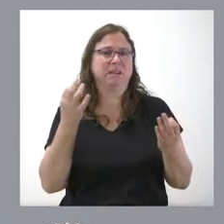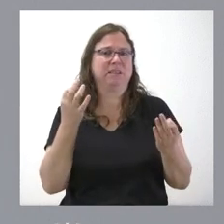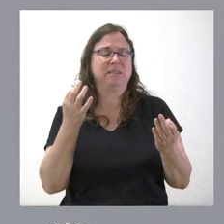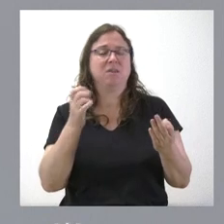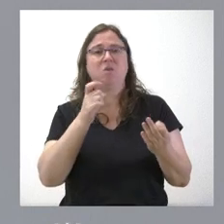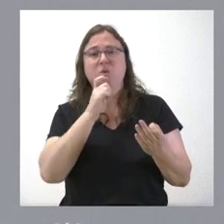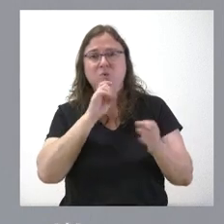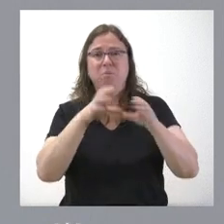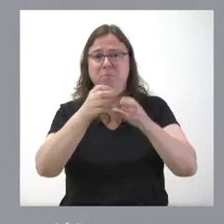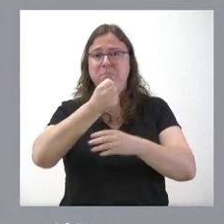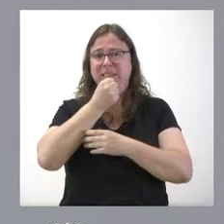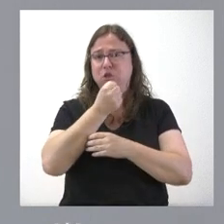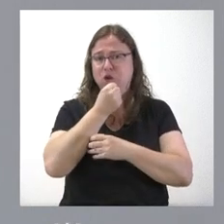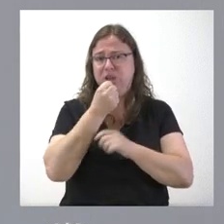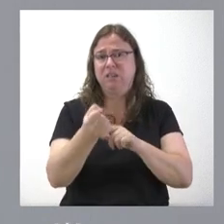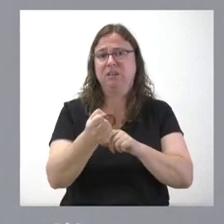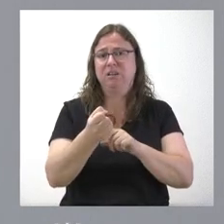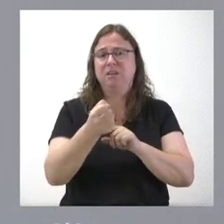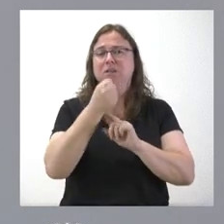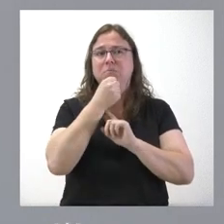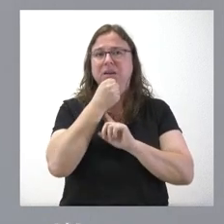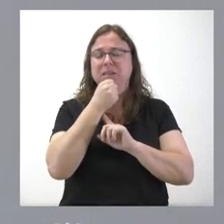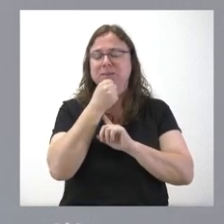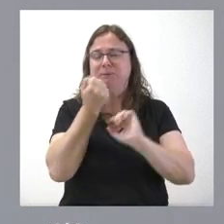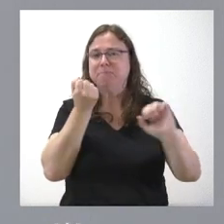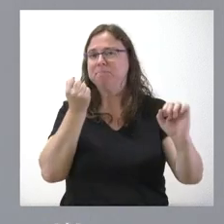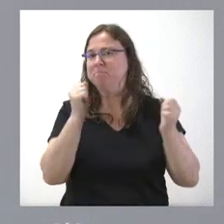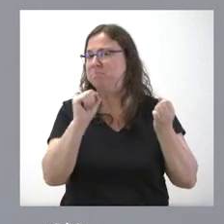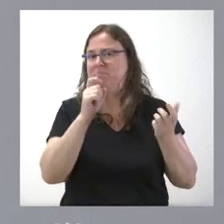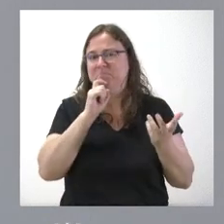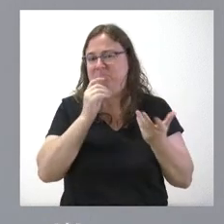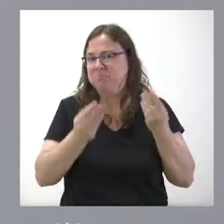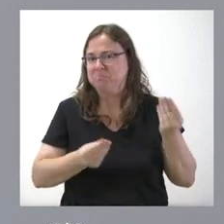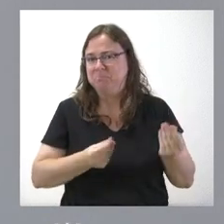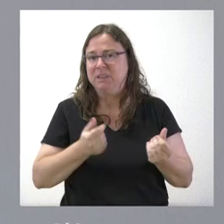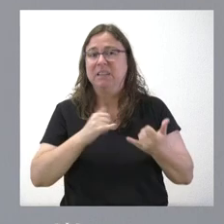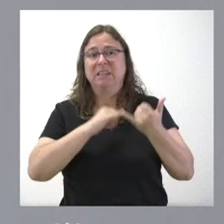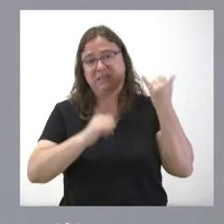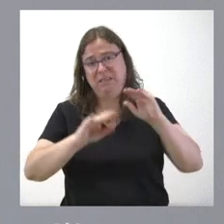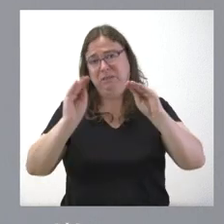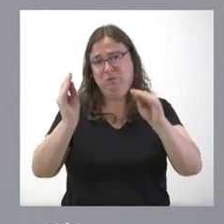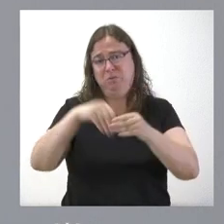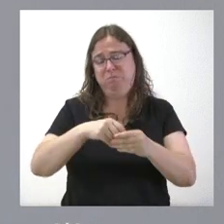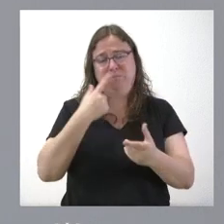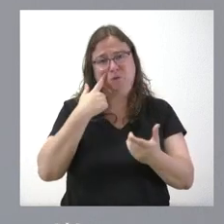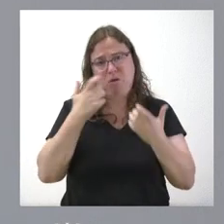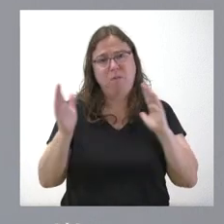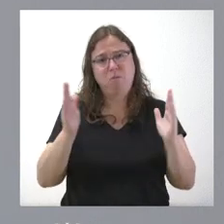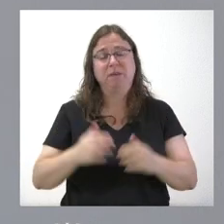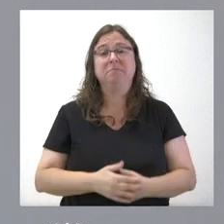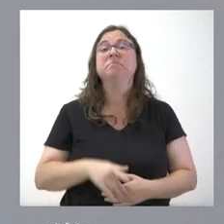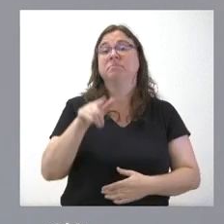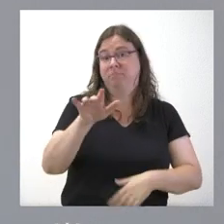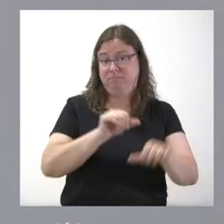el psoe está comportándose y lo que supone la crisis por la que atraviesa en este momento a partir de